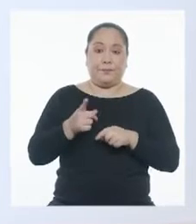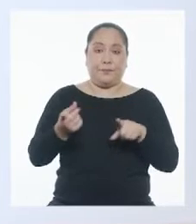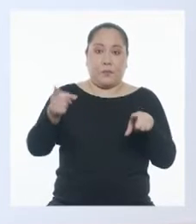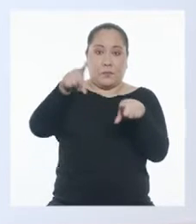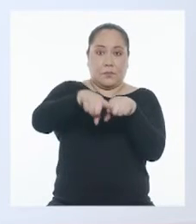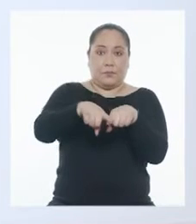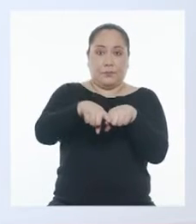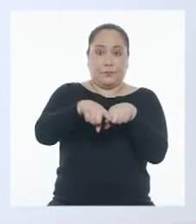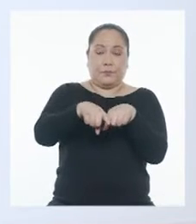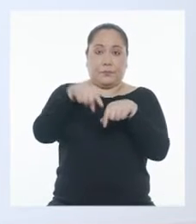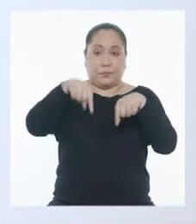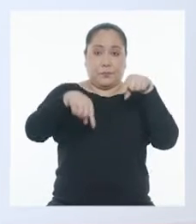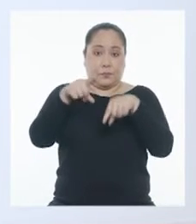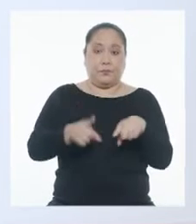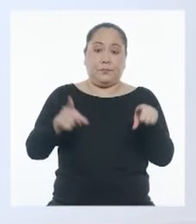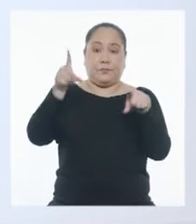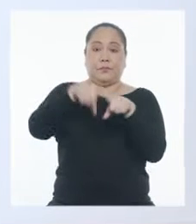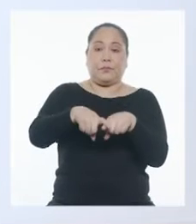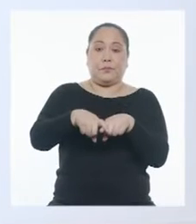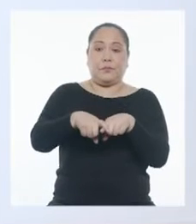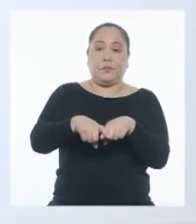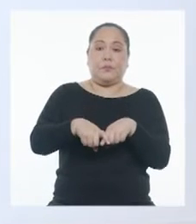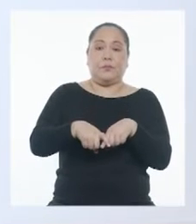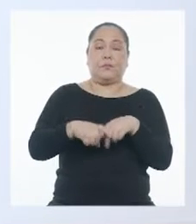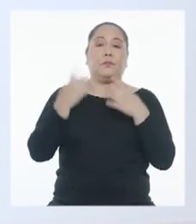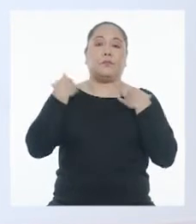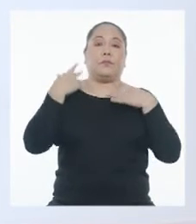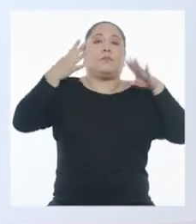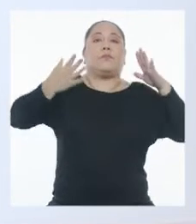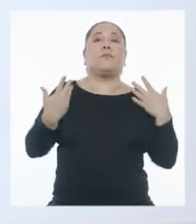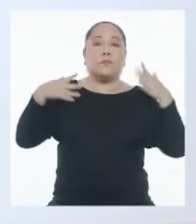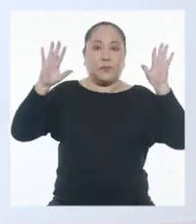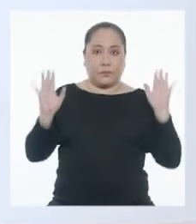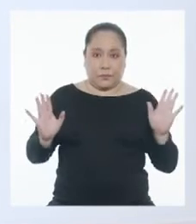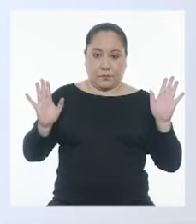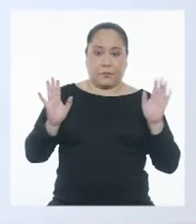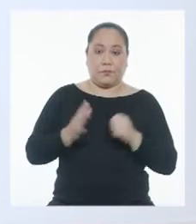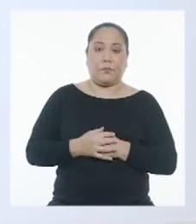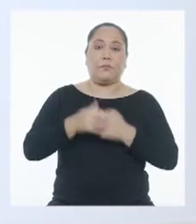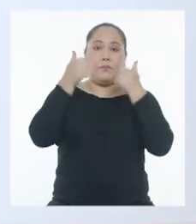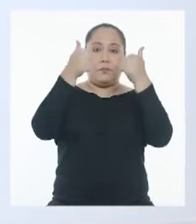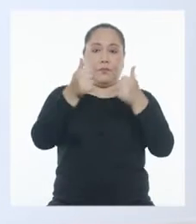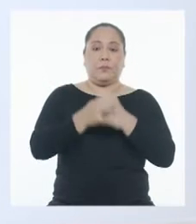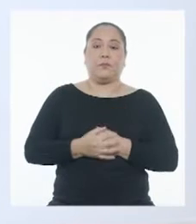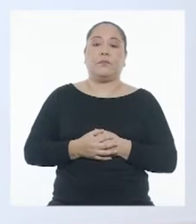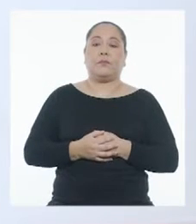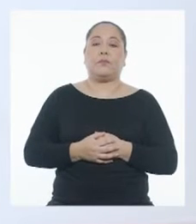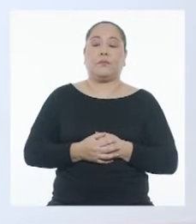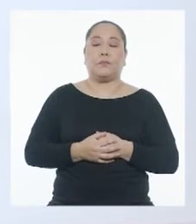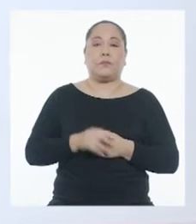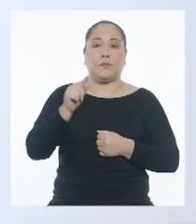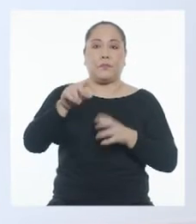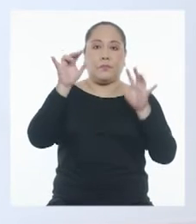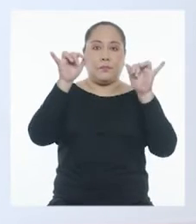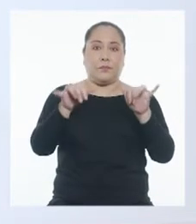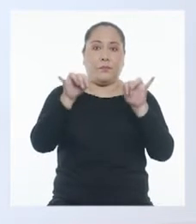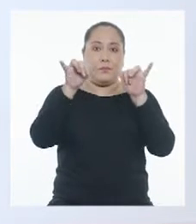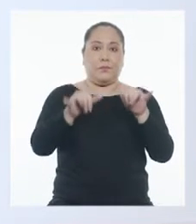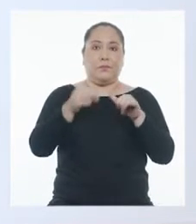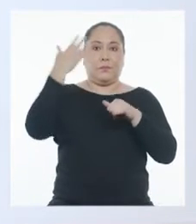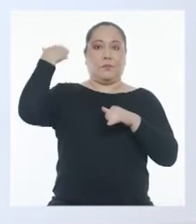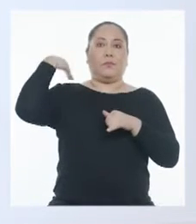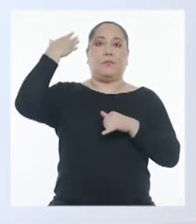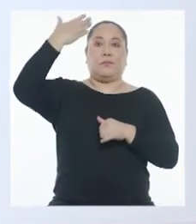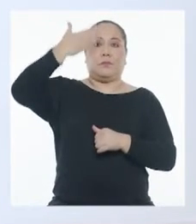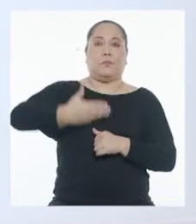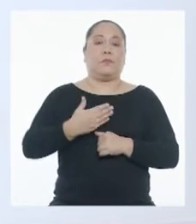y cruzamos las piernas. Eso es, una sobre otra. Estiramos brazos, eso es. Y mantenemos ahí